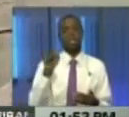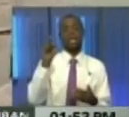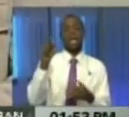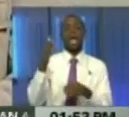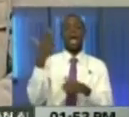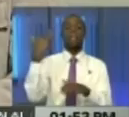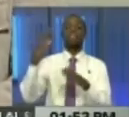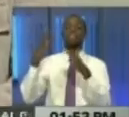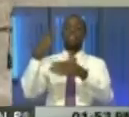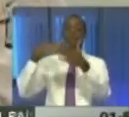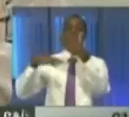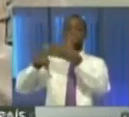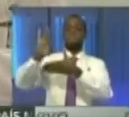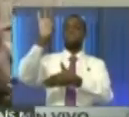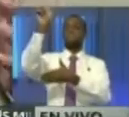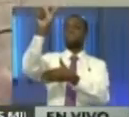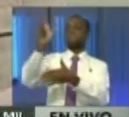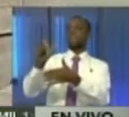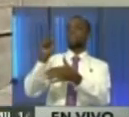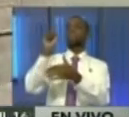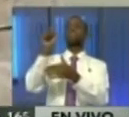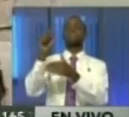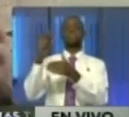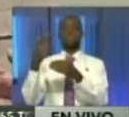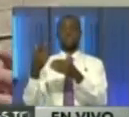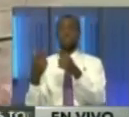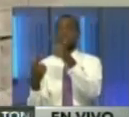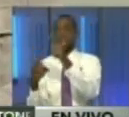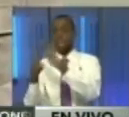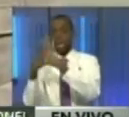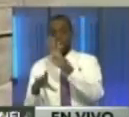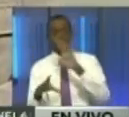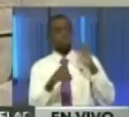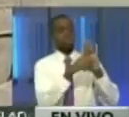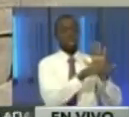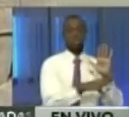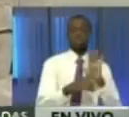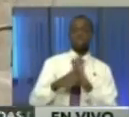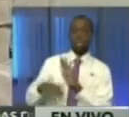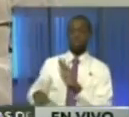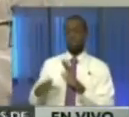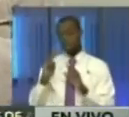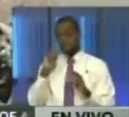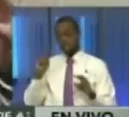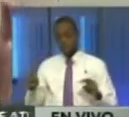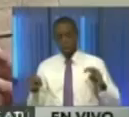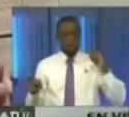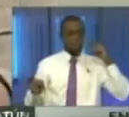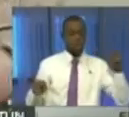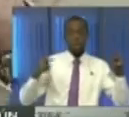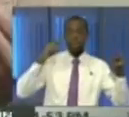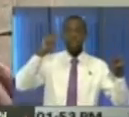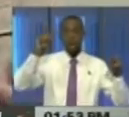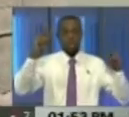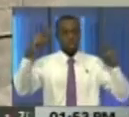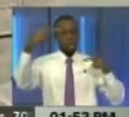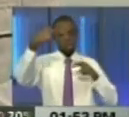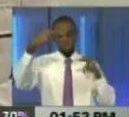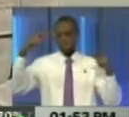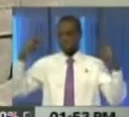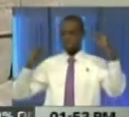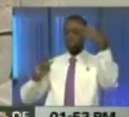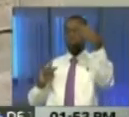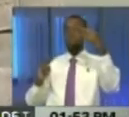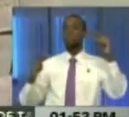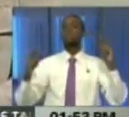elegido a través de las urnas. Tres procesos o tres visiones que se encuentran en una especie de conflicto y que a través